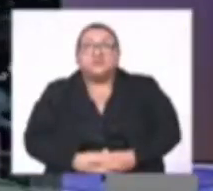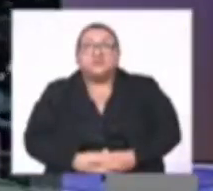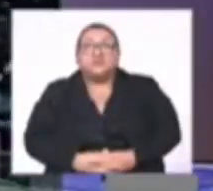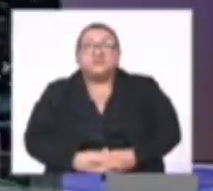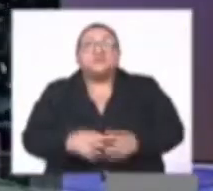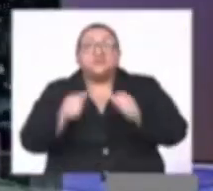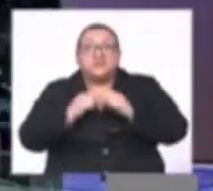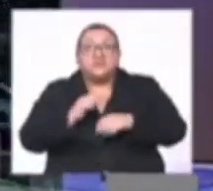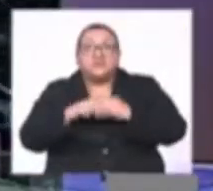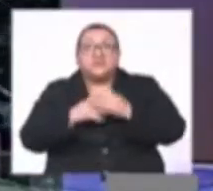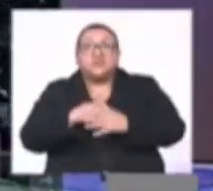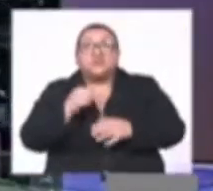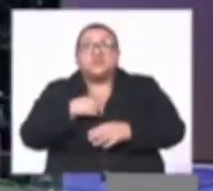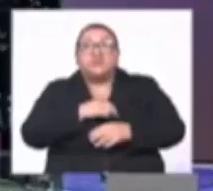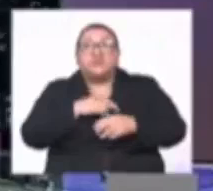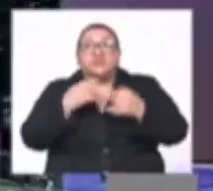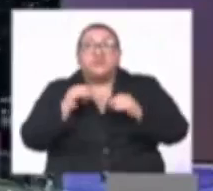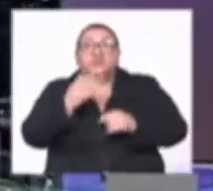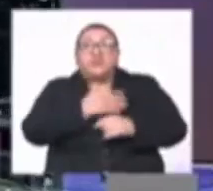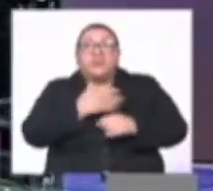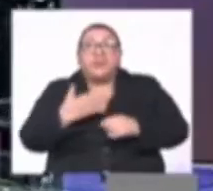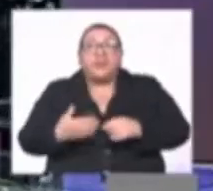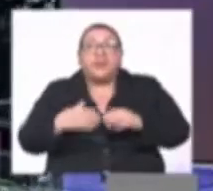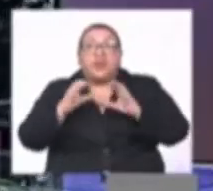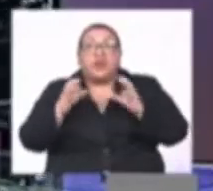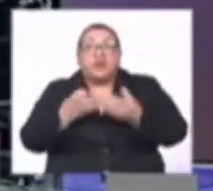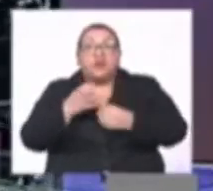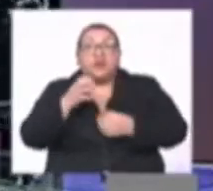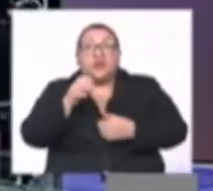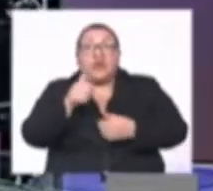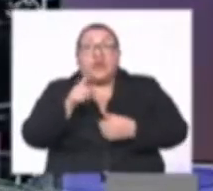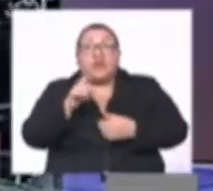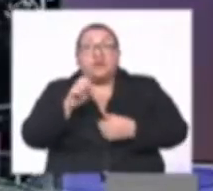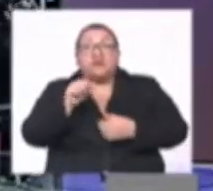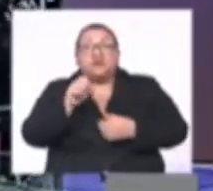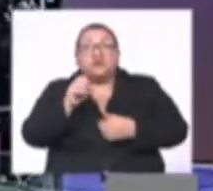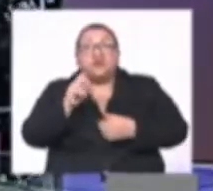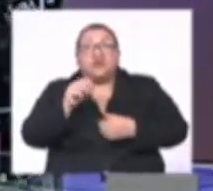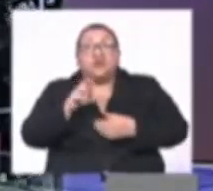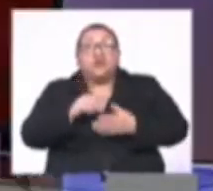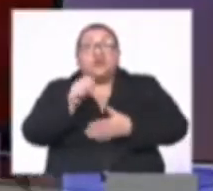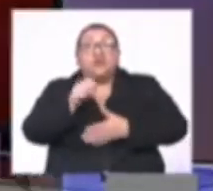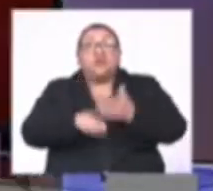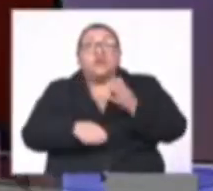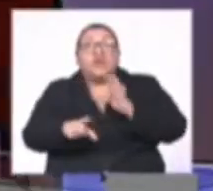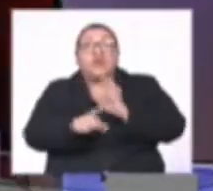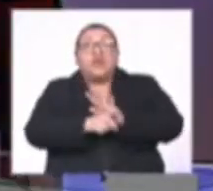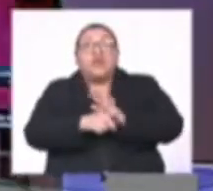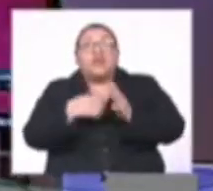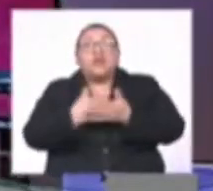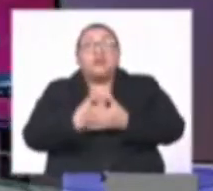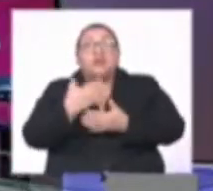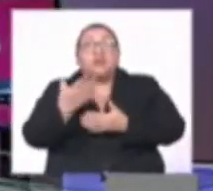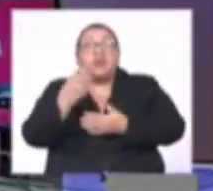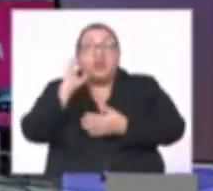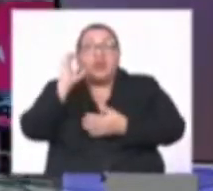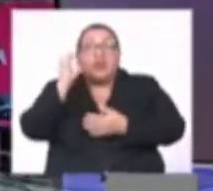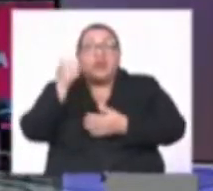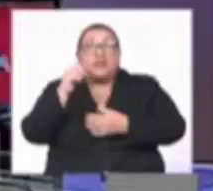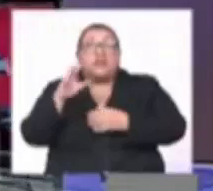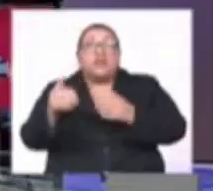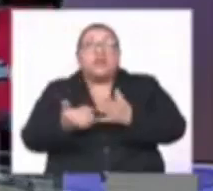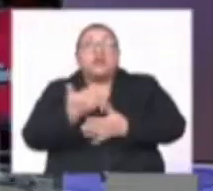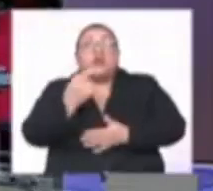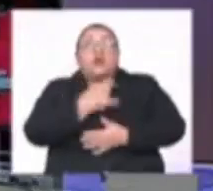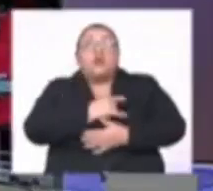Continuando con el desarrollo de nuestra información, el presidente del Parlamento, Alejandro Soto Reyes, firmó la autógrafa de la ley que propone la creación de la